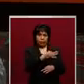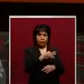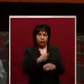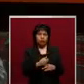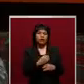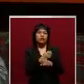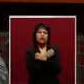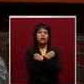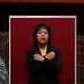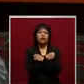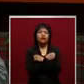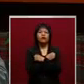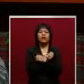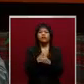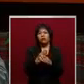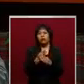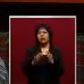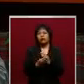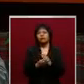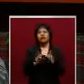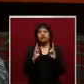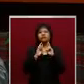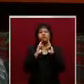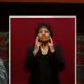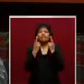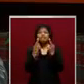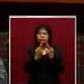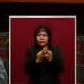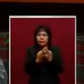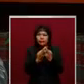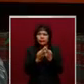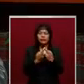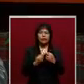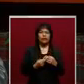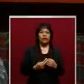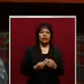en educación media superior estuvieron reunidos